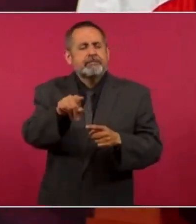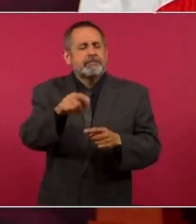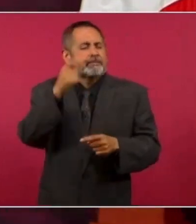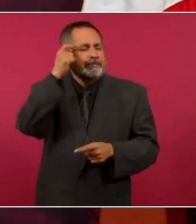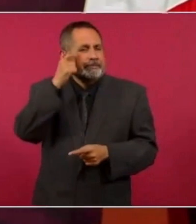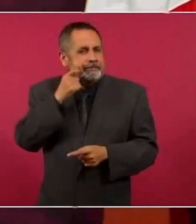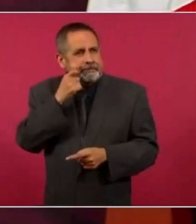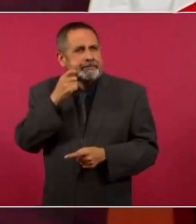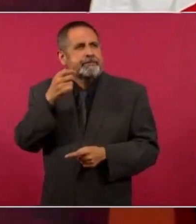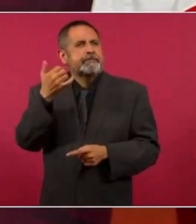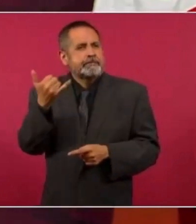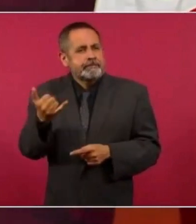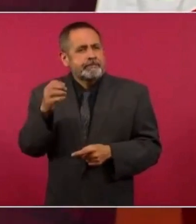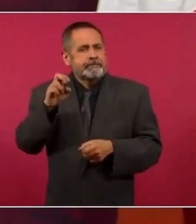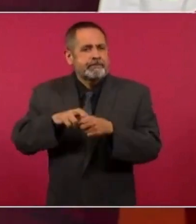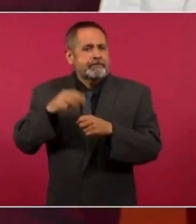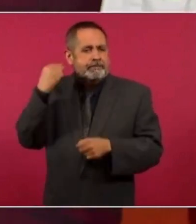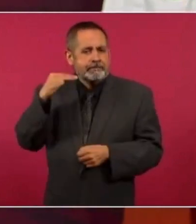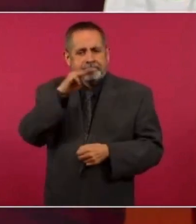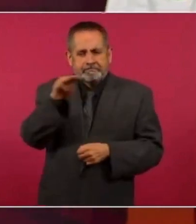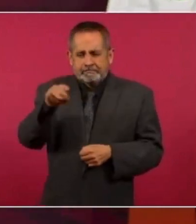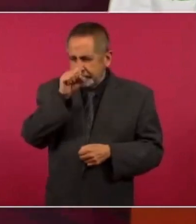Guerrero y en Michoacán,